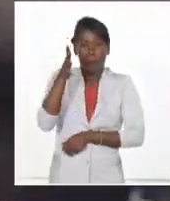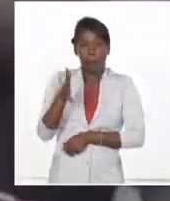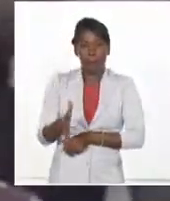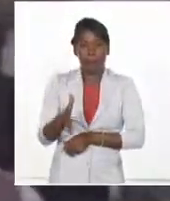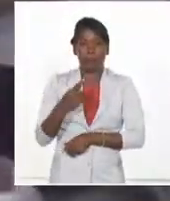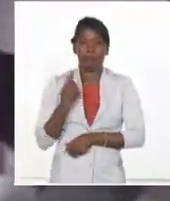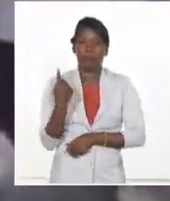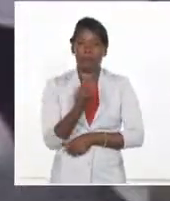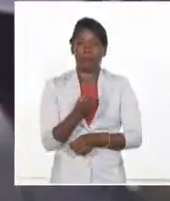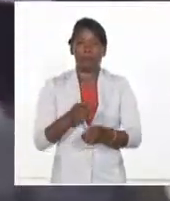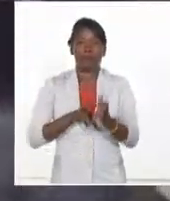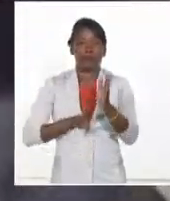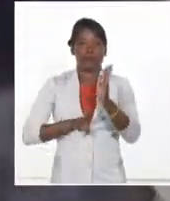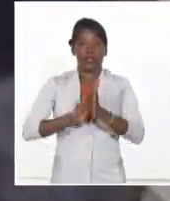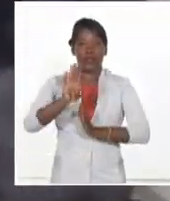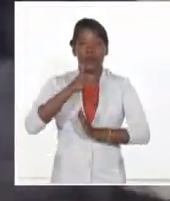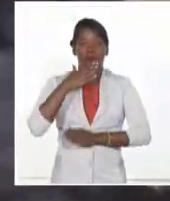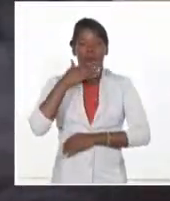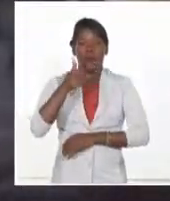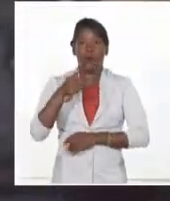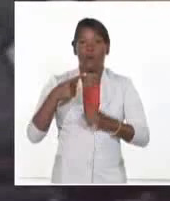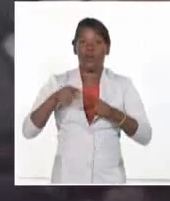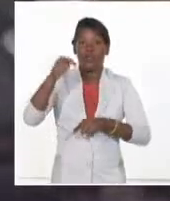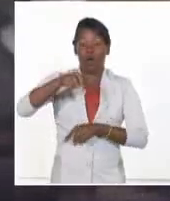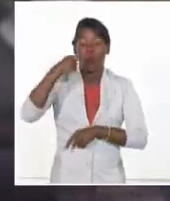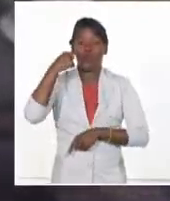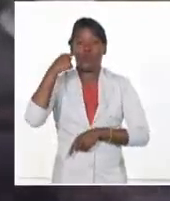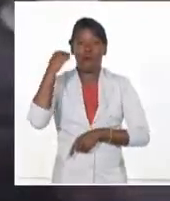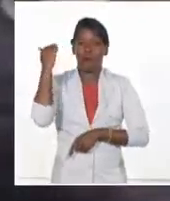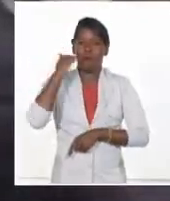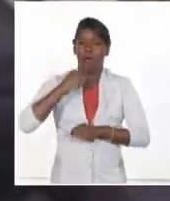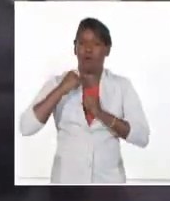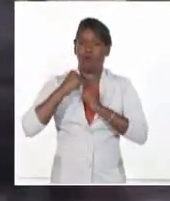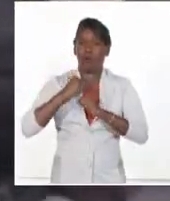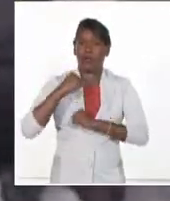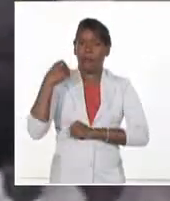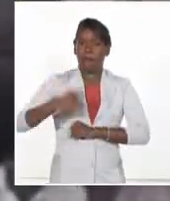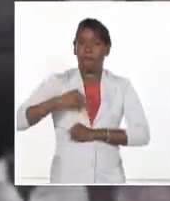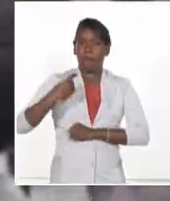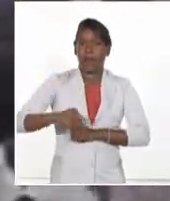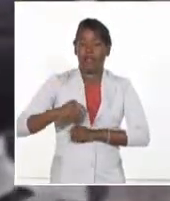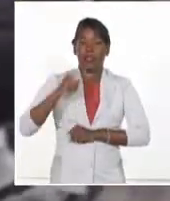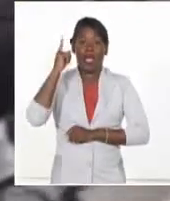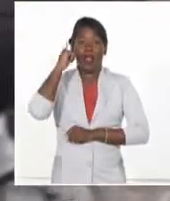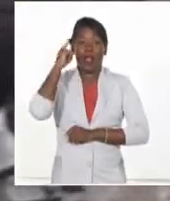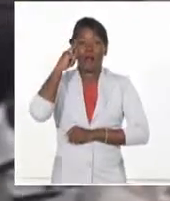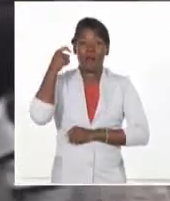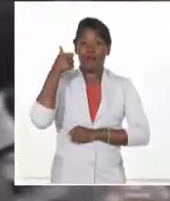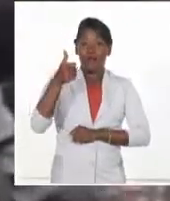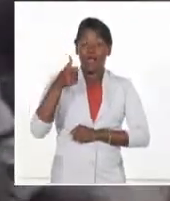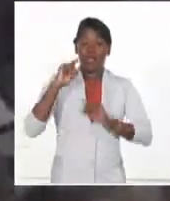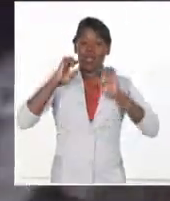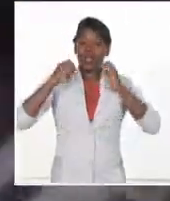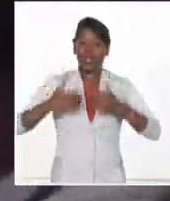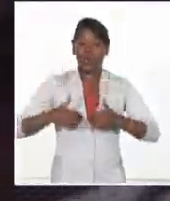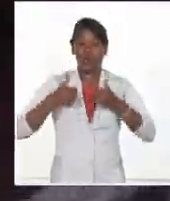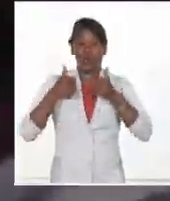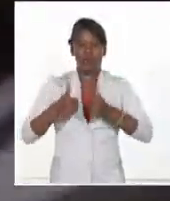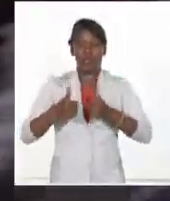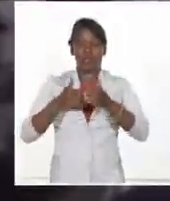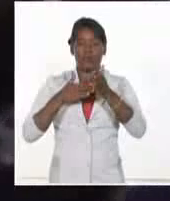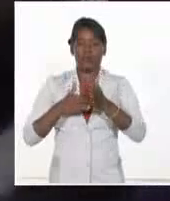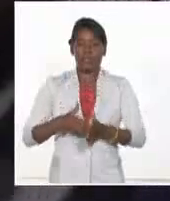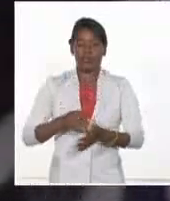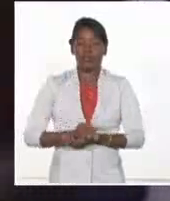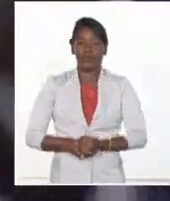giro en el modo de asumir la práctica de ejercicio físico con la máxima de mente sana en cuerpo sano. Las palabras del comandante